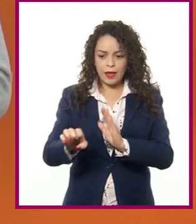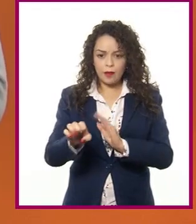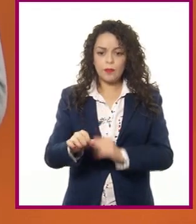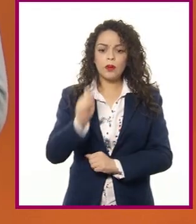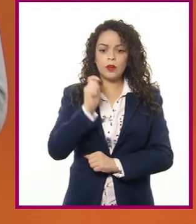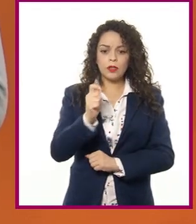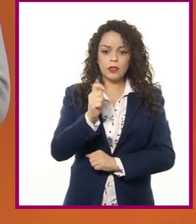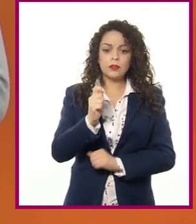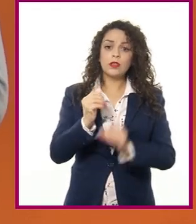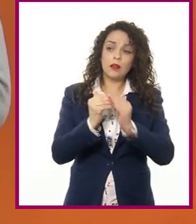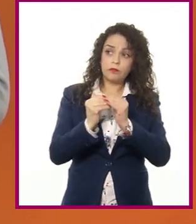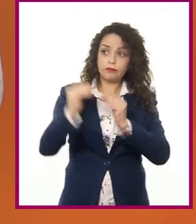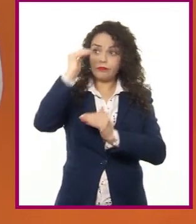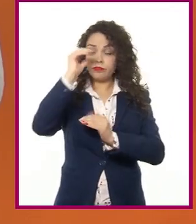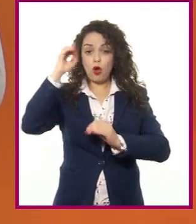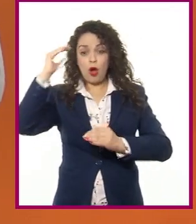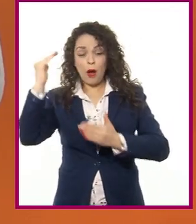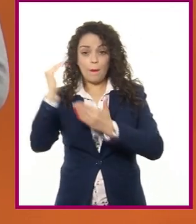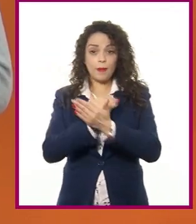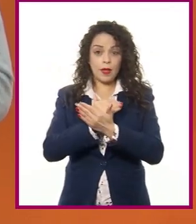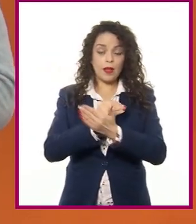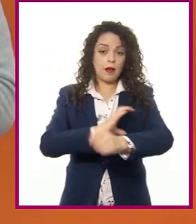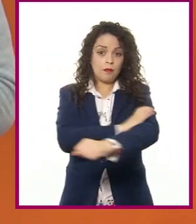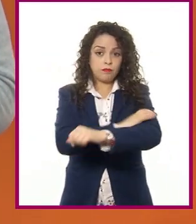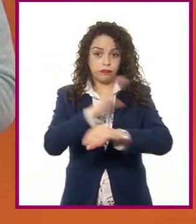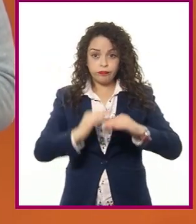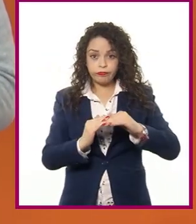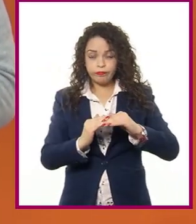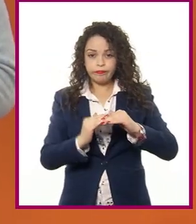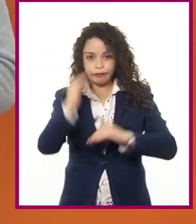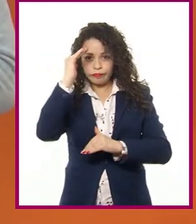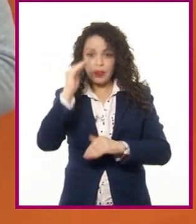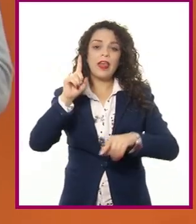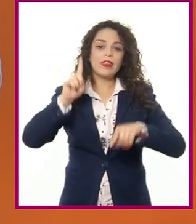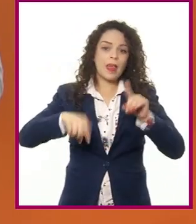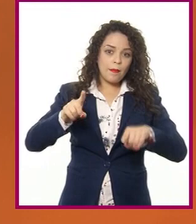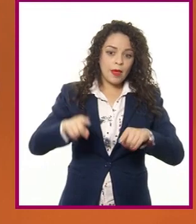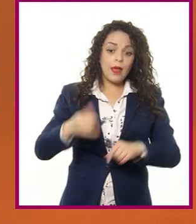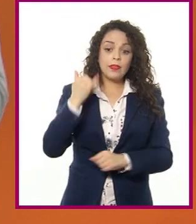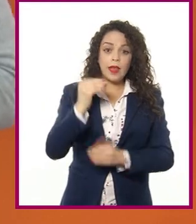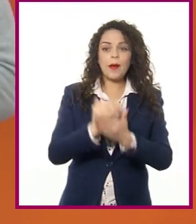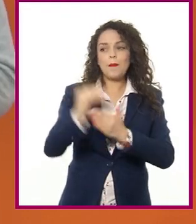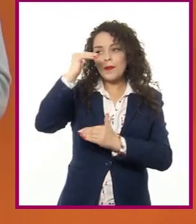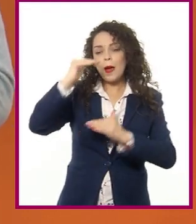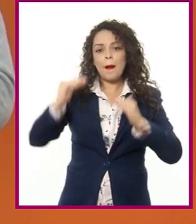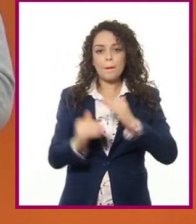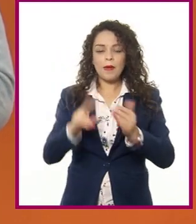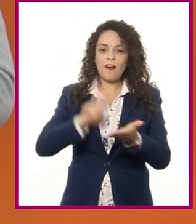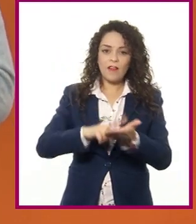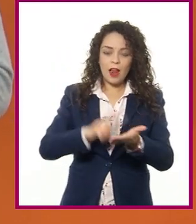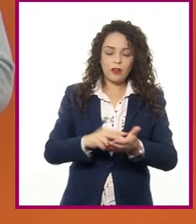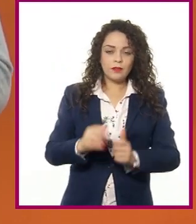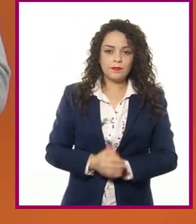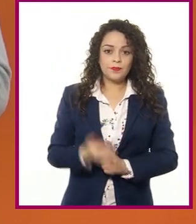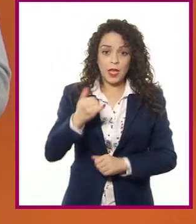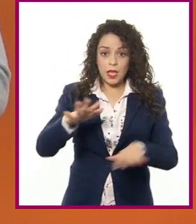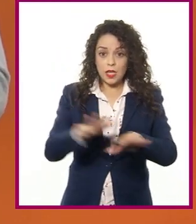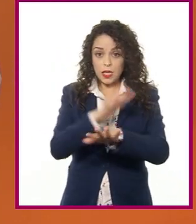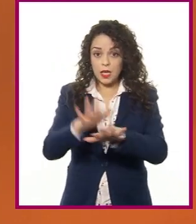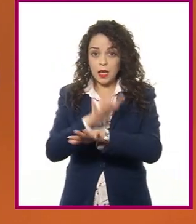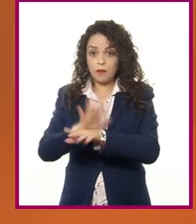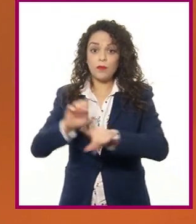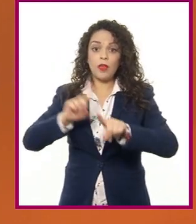cuales aumenta o disminuye la presión, así como sus valores máximos y mínimos y su variación en